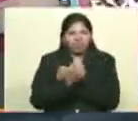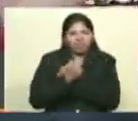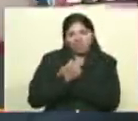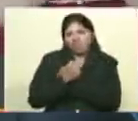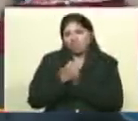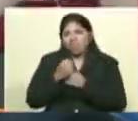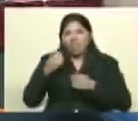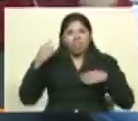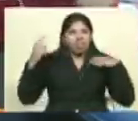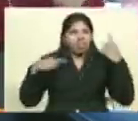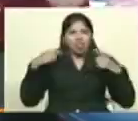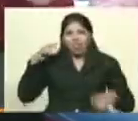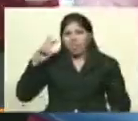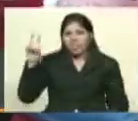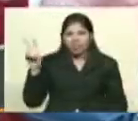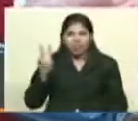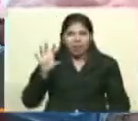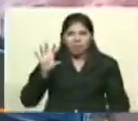de patria.